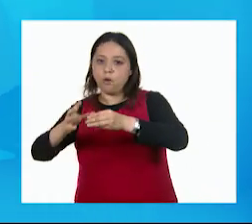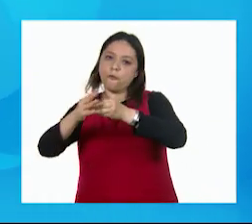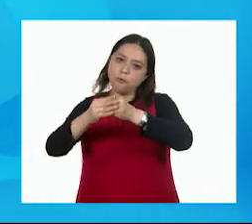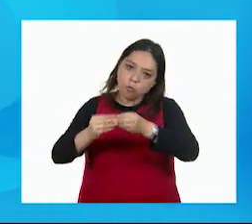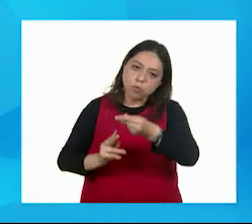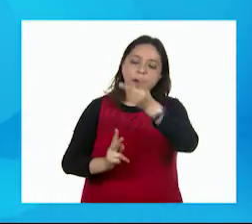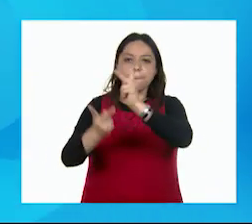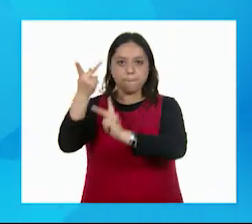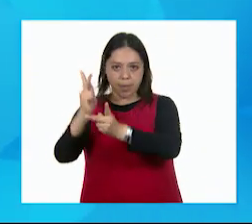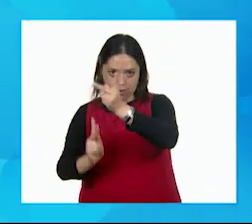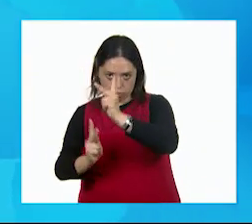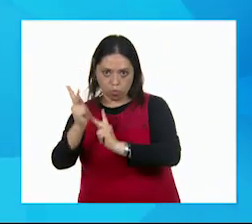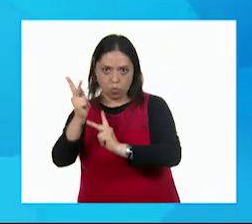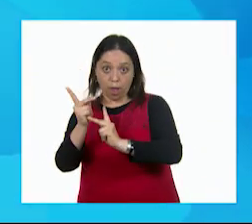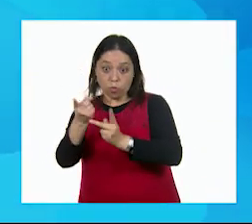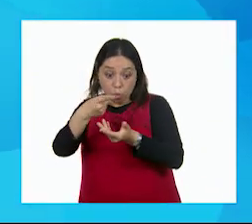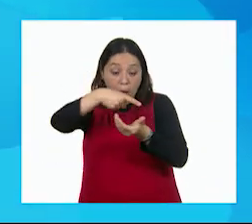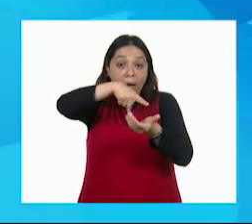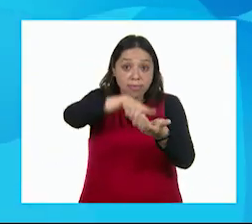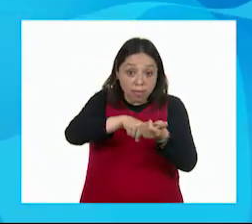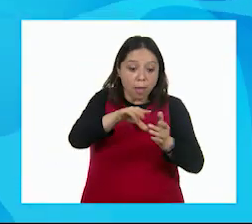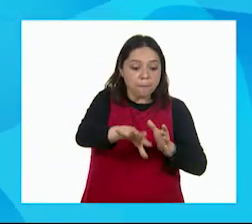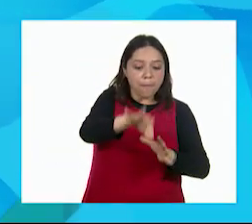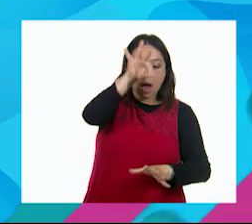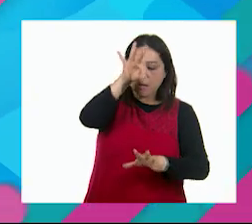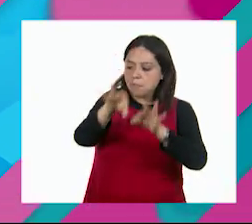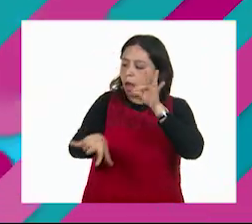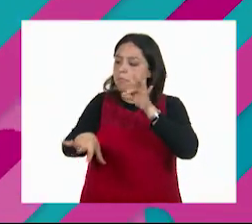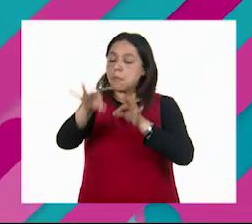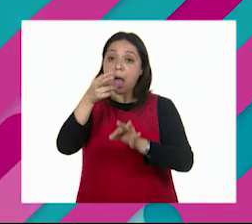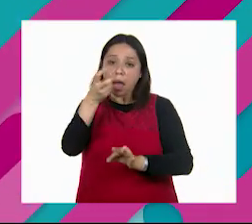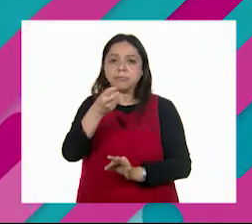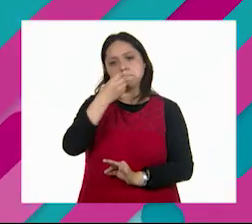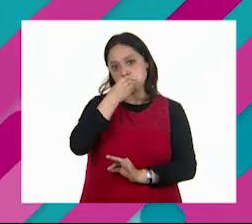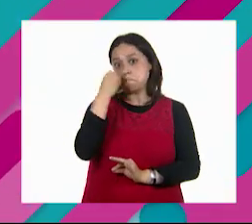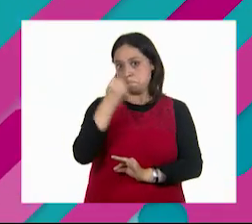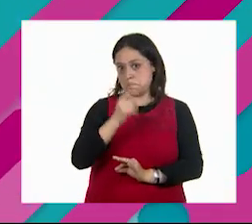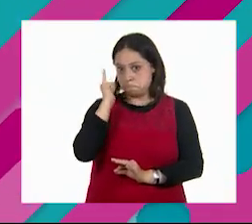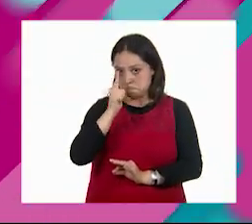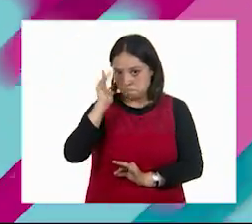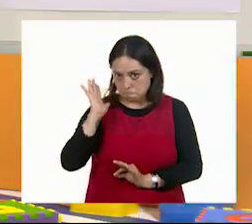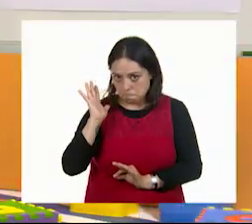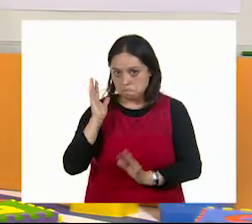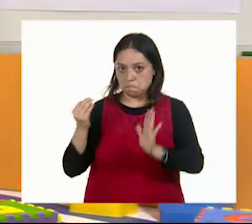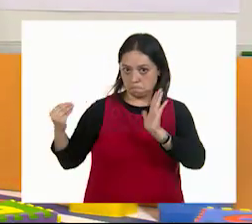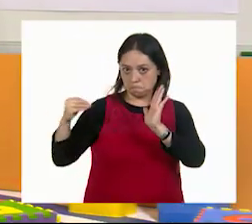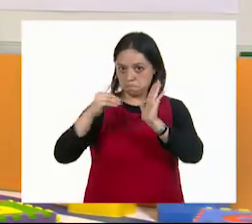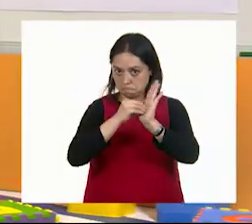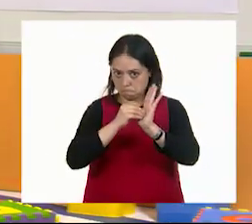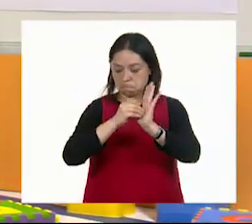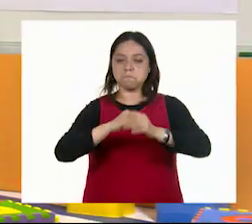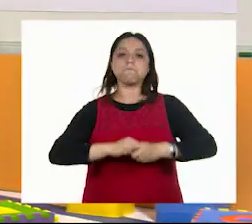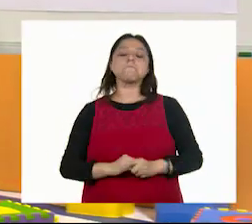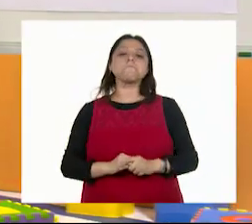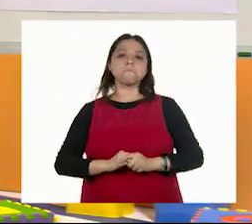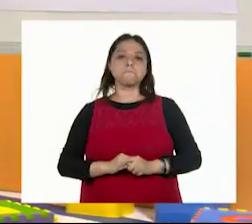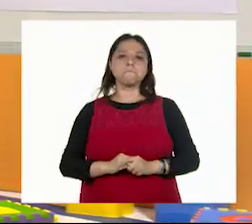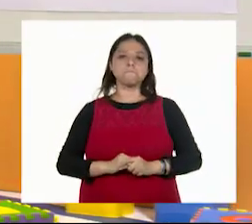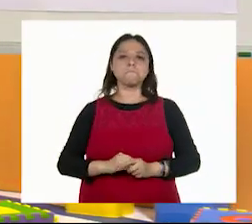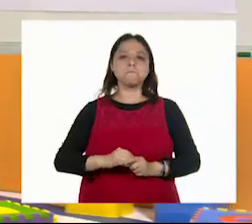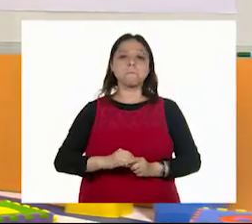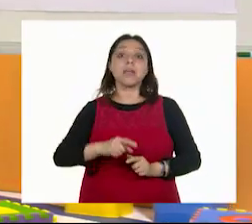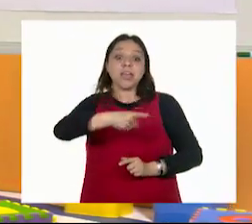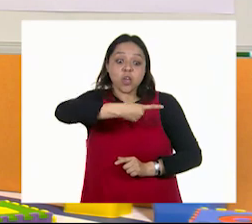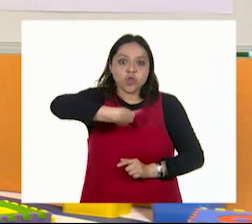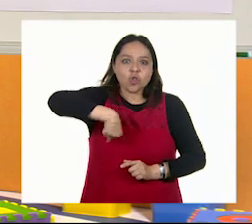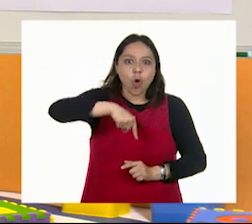Si puedes incluir un alimento de cada grupo, sería excelente. Ay, así podemos nosotros construir